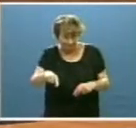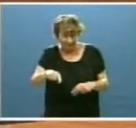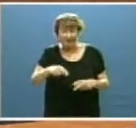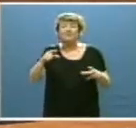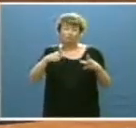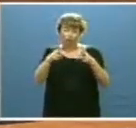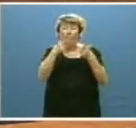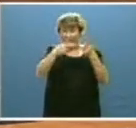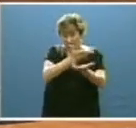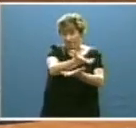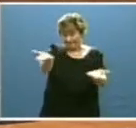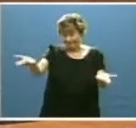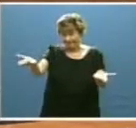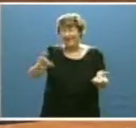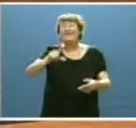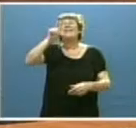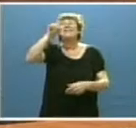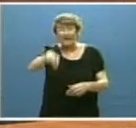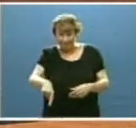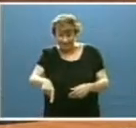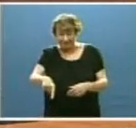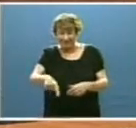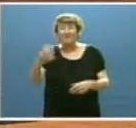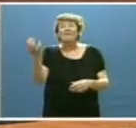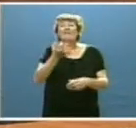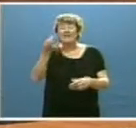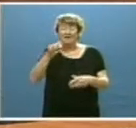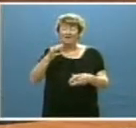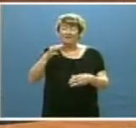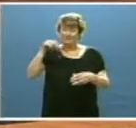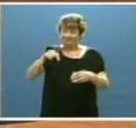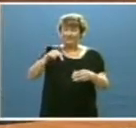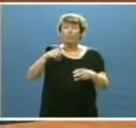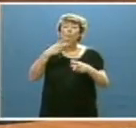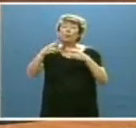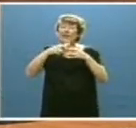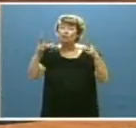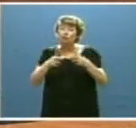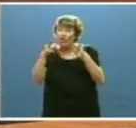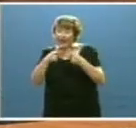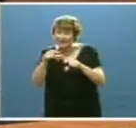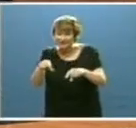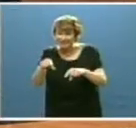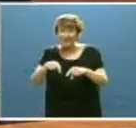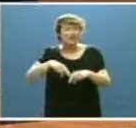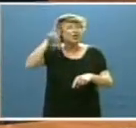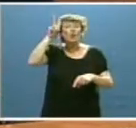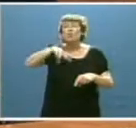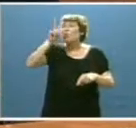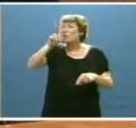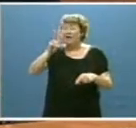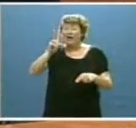las sociales también lo es que en el campo de estas de las políticas sociales nunca que habrá ningún conformismo